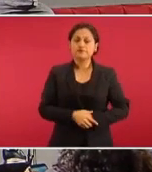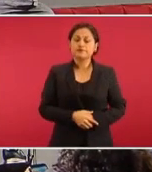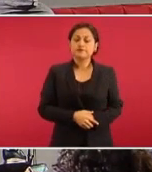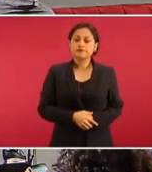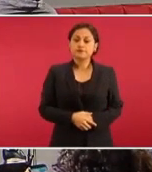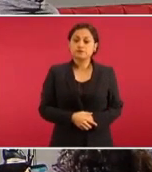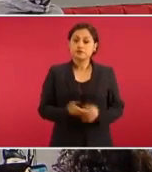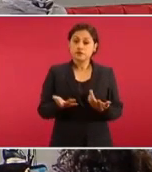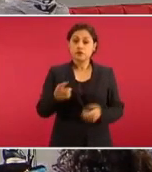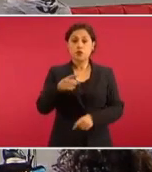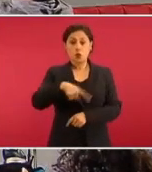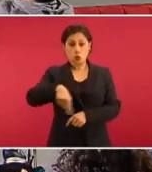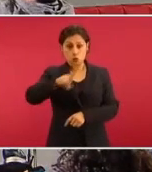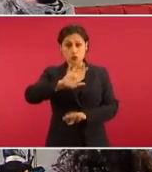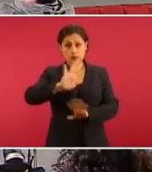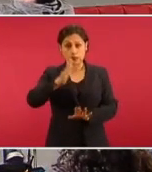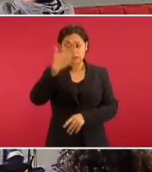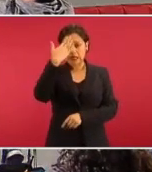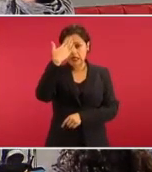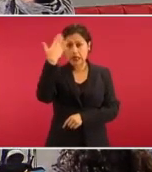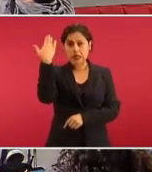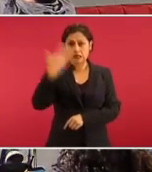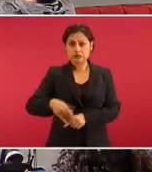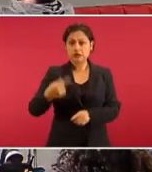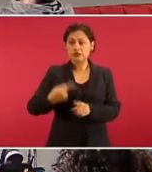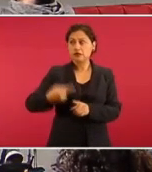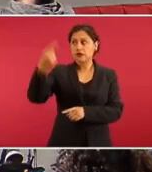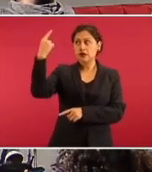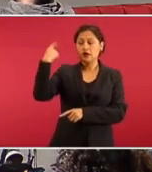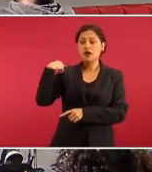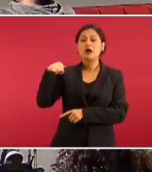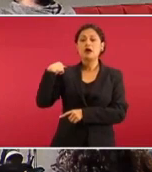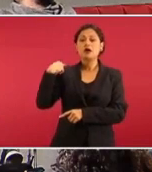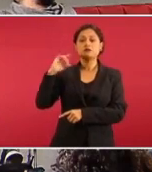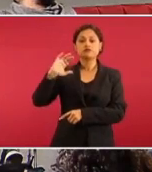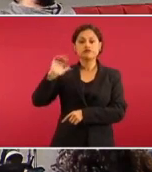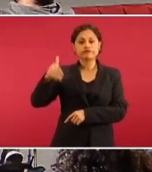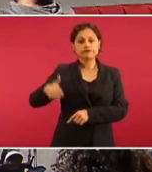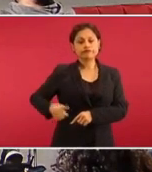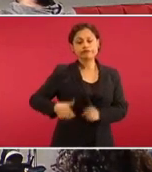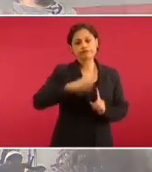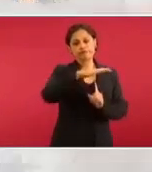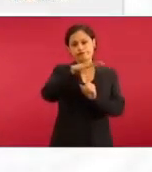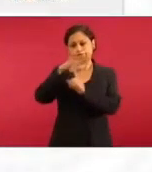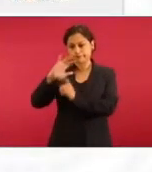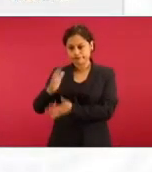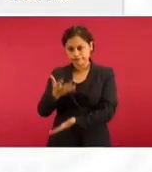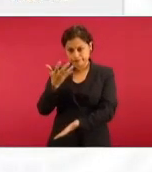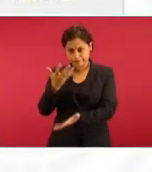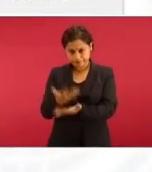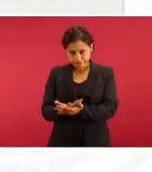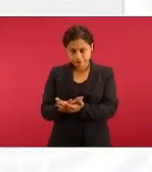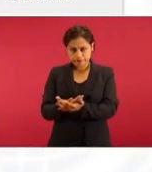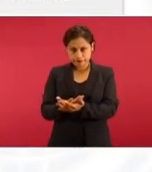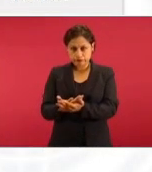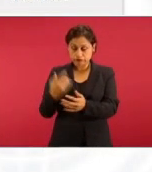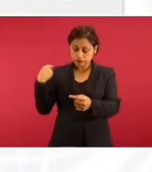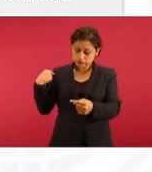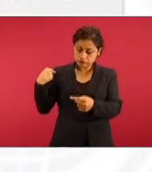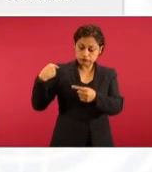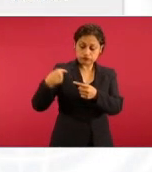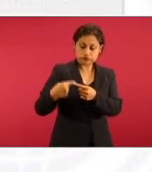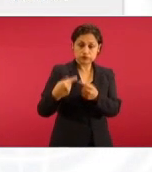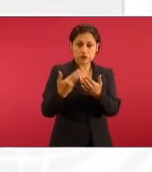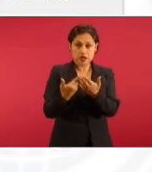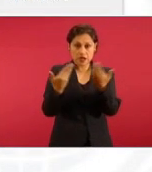durante el tiempo que pasó desde el accidente del 24 de diciembre a esta fecha se